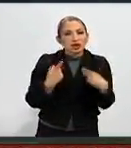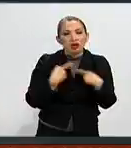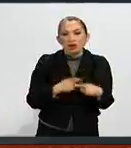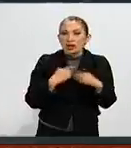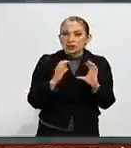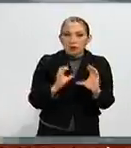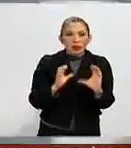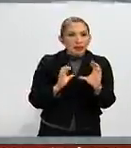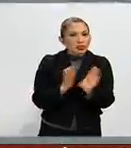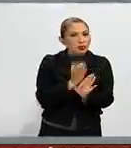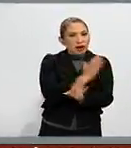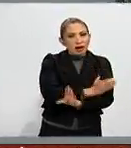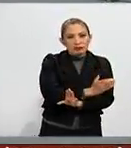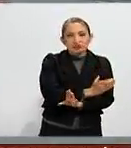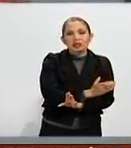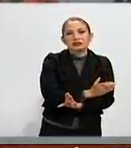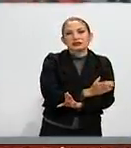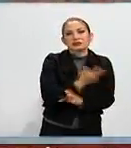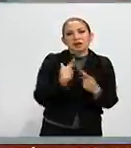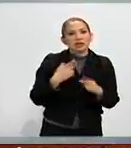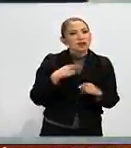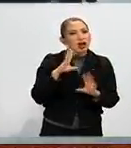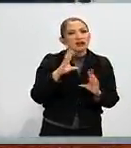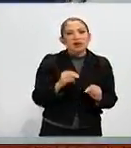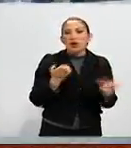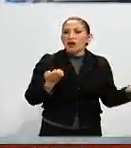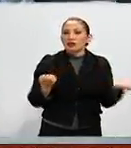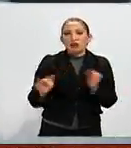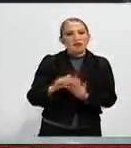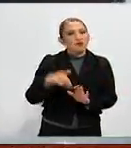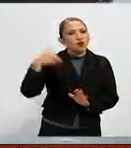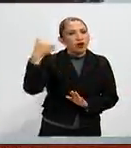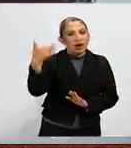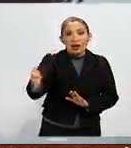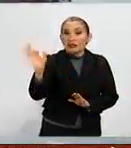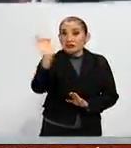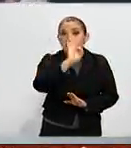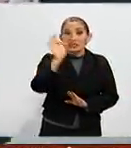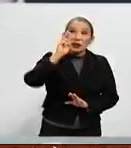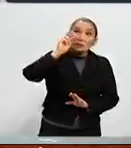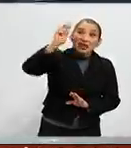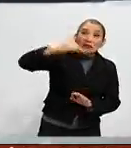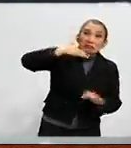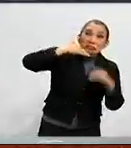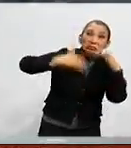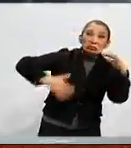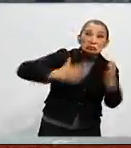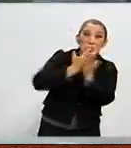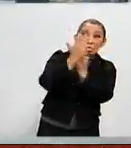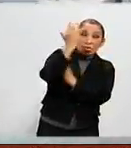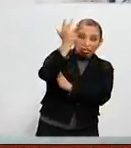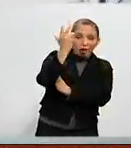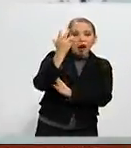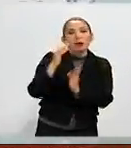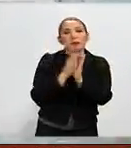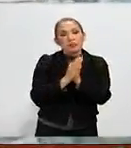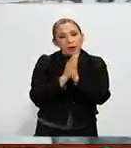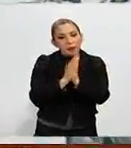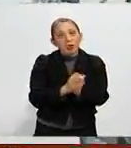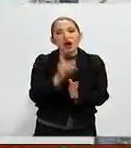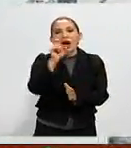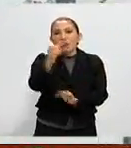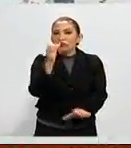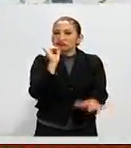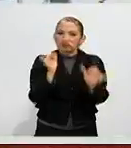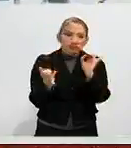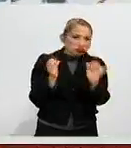tomar medidas de prevención, a que la gente no haga ejercicio al aire libre si hay altos índices de contaminación, a que tome mucho